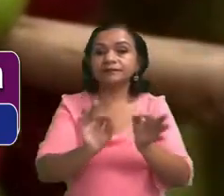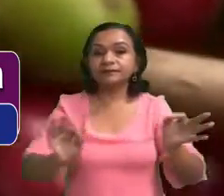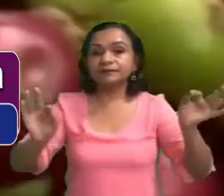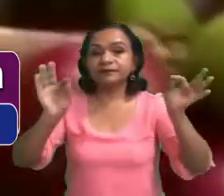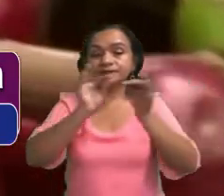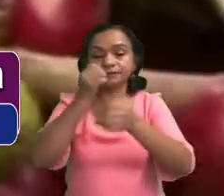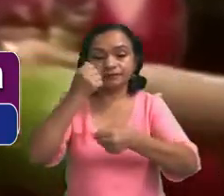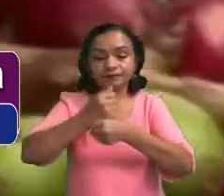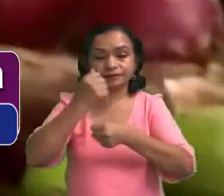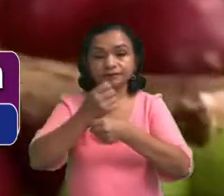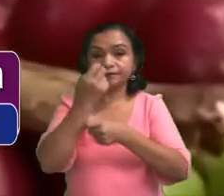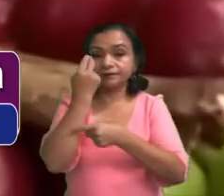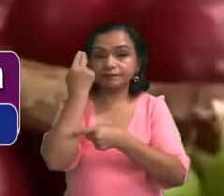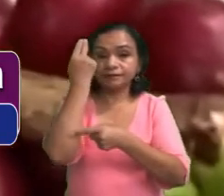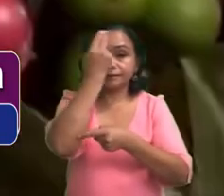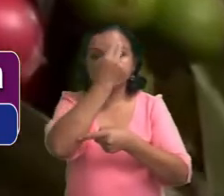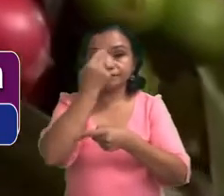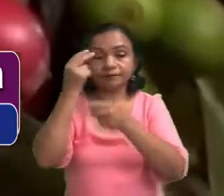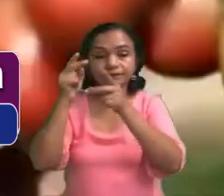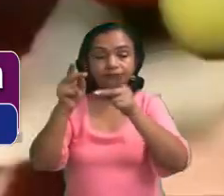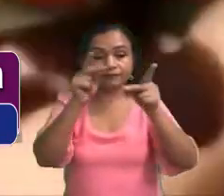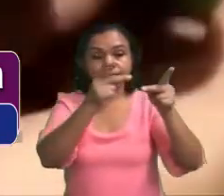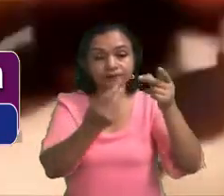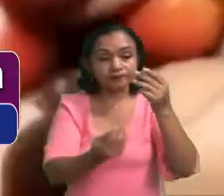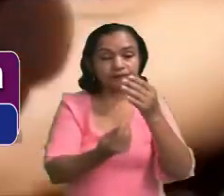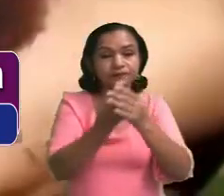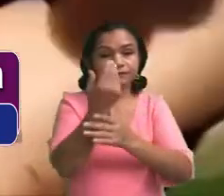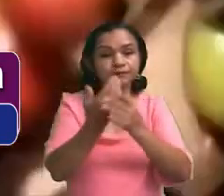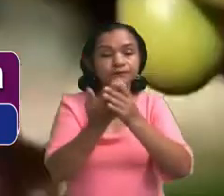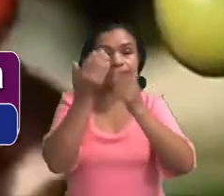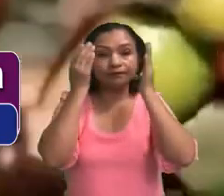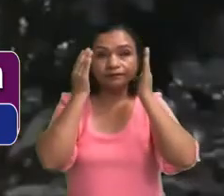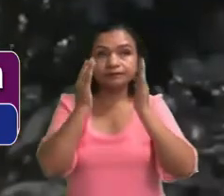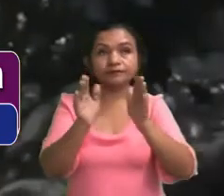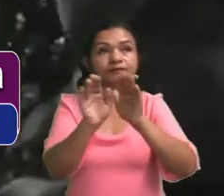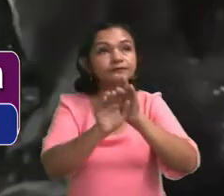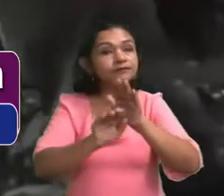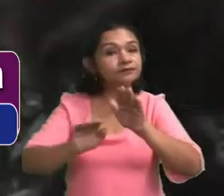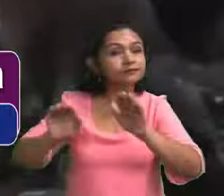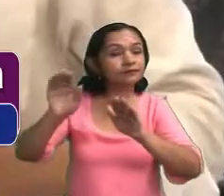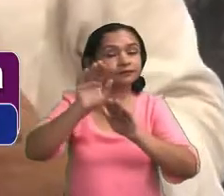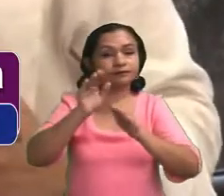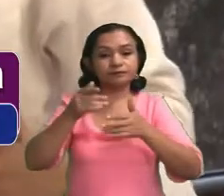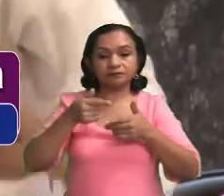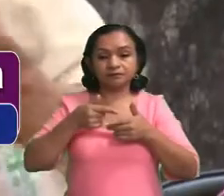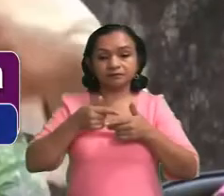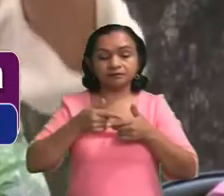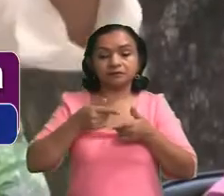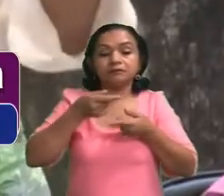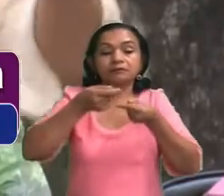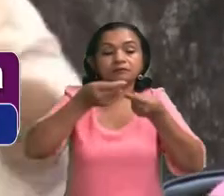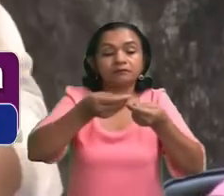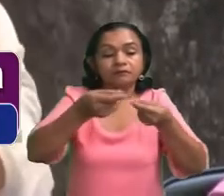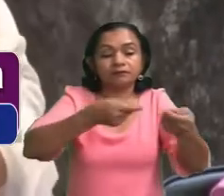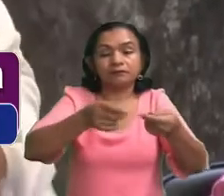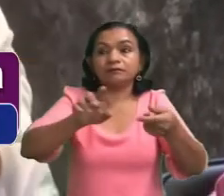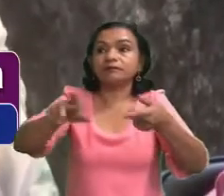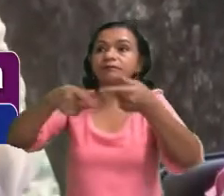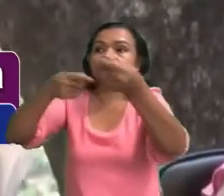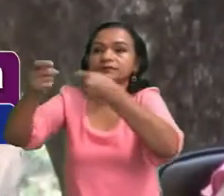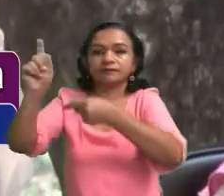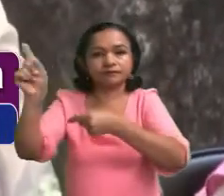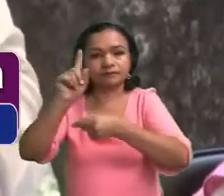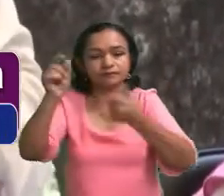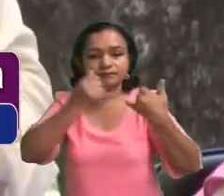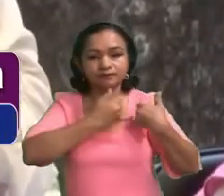proceso de consulta con los productores directos? Es decir, ahí no hay intermediario, es el gobierno, las instituciones del gobierno